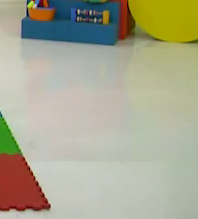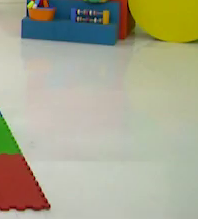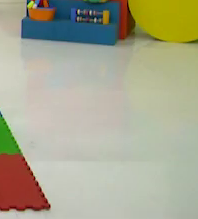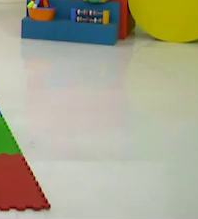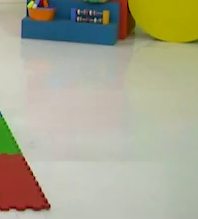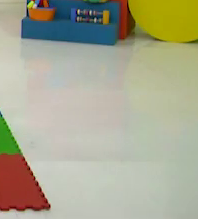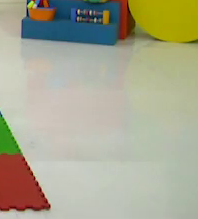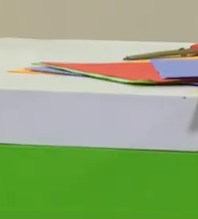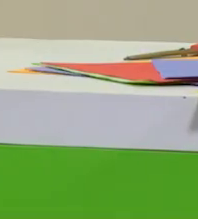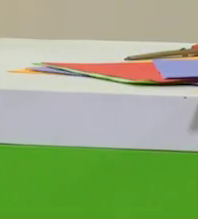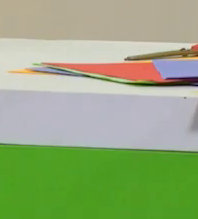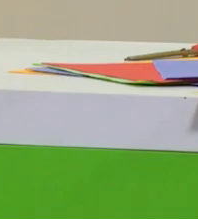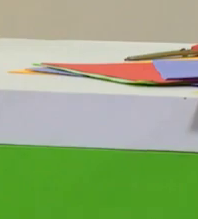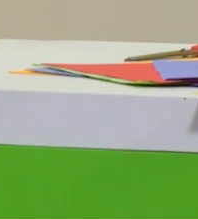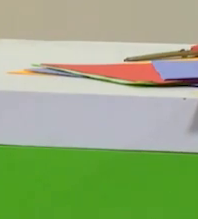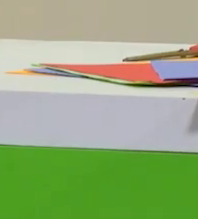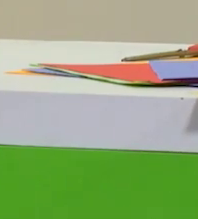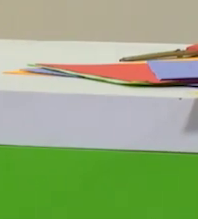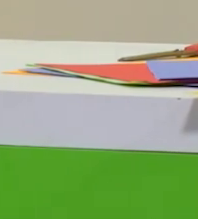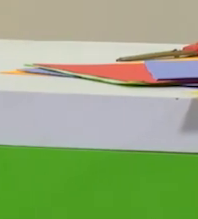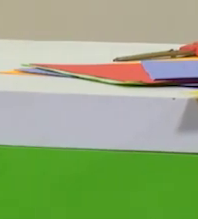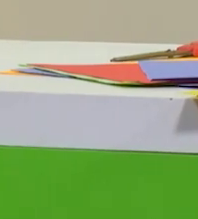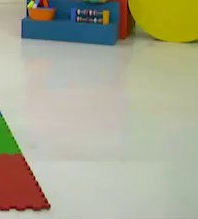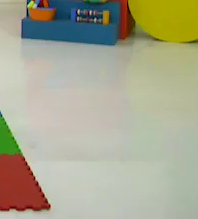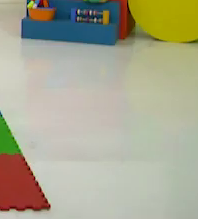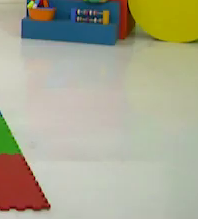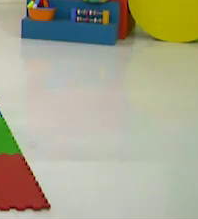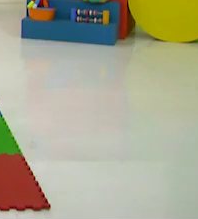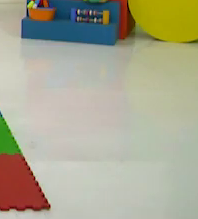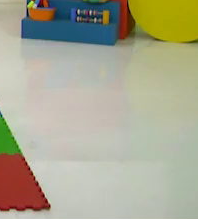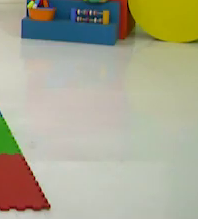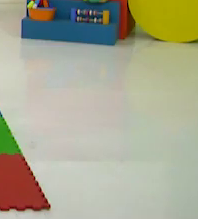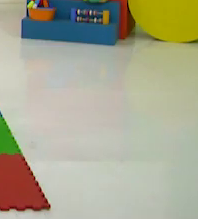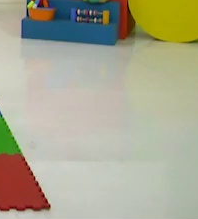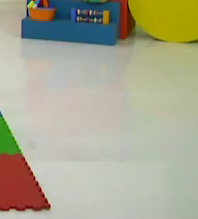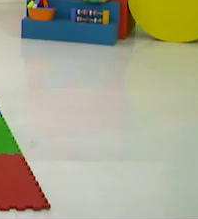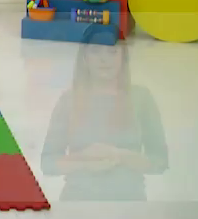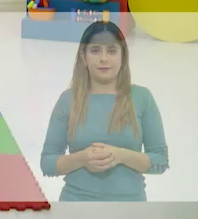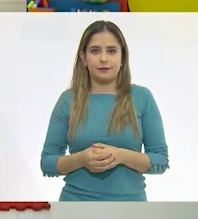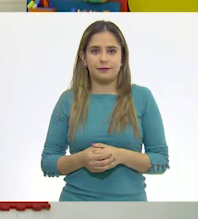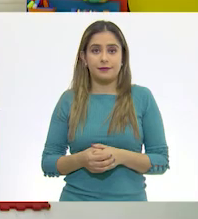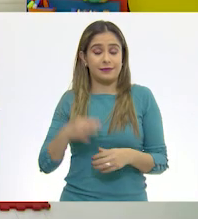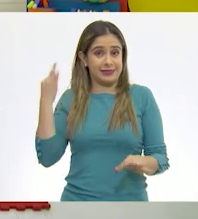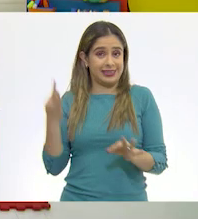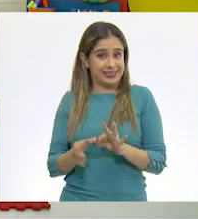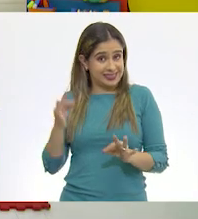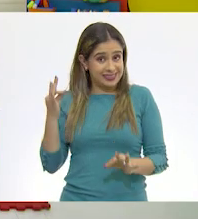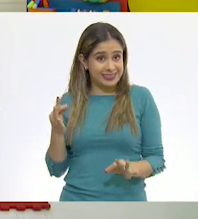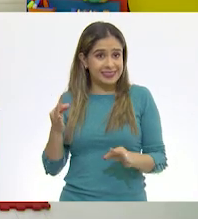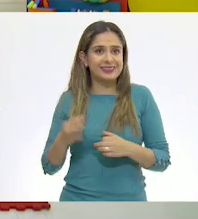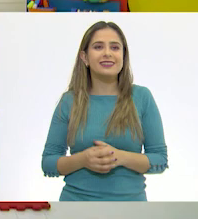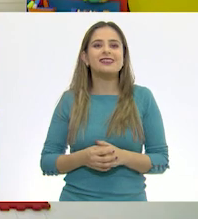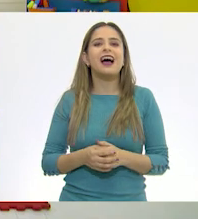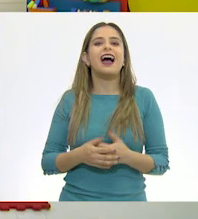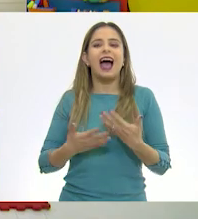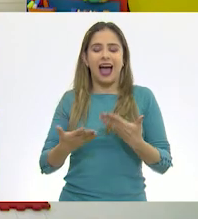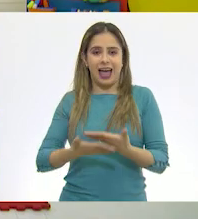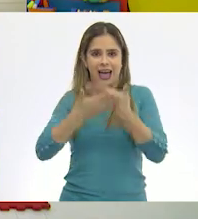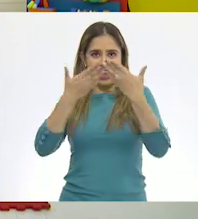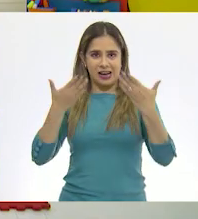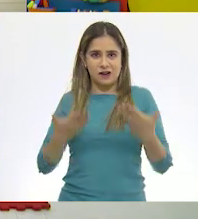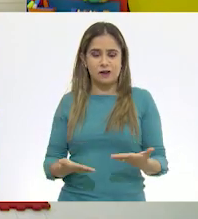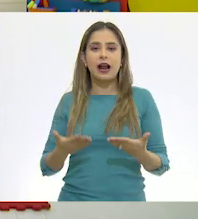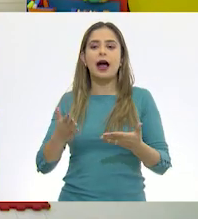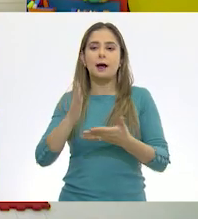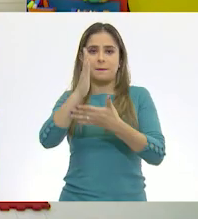Y ¿Listo? Uh-huh. Ahora vamos a doblarlo